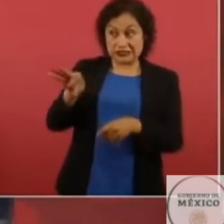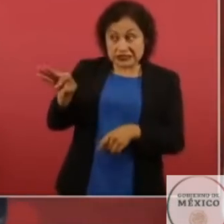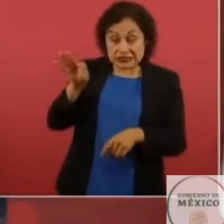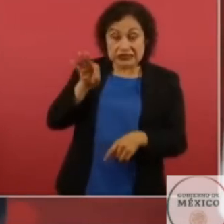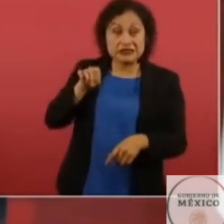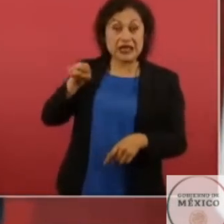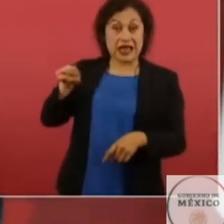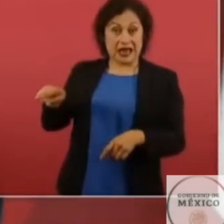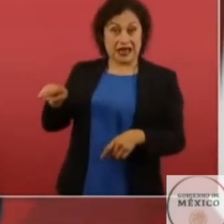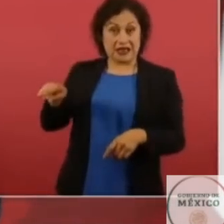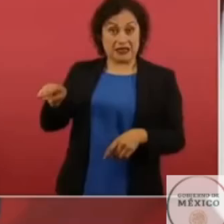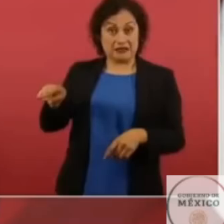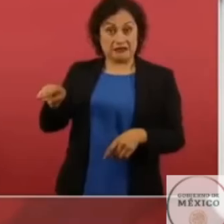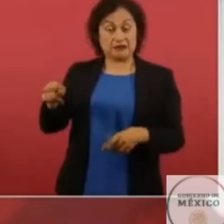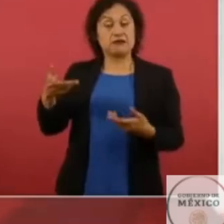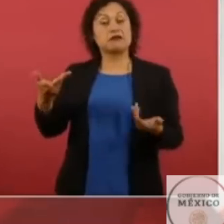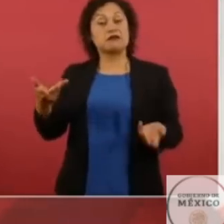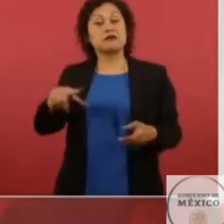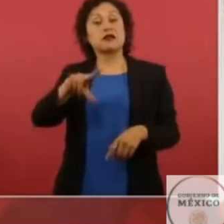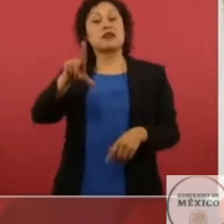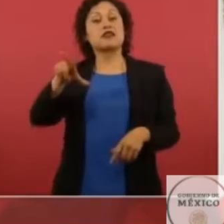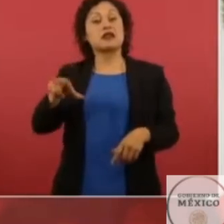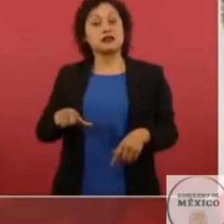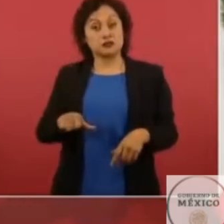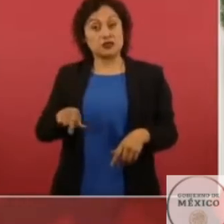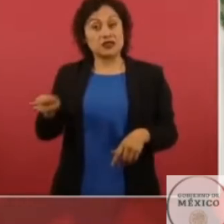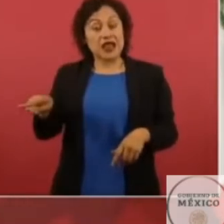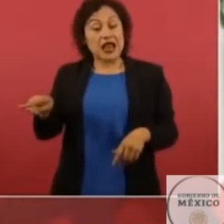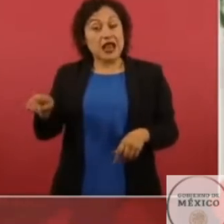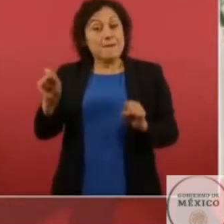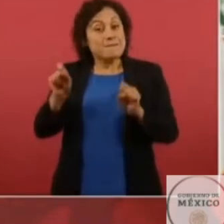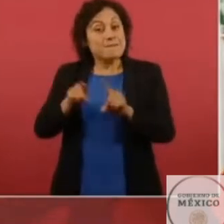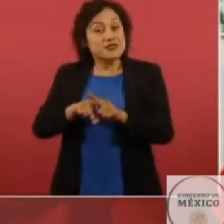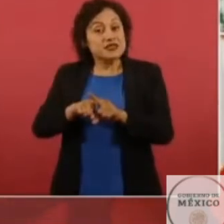participa, encabeza el operativo de fraude